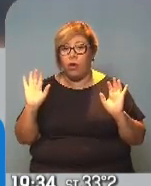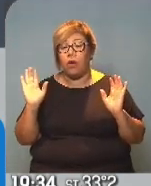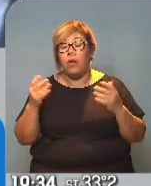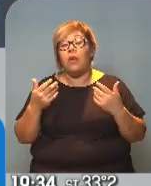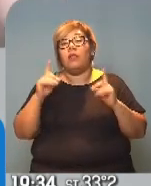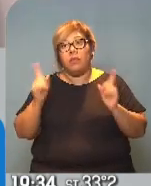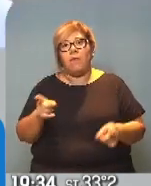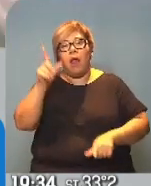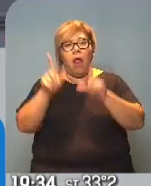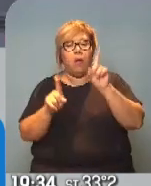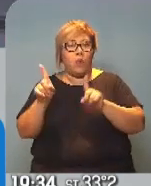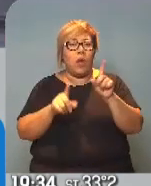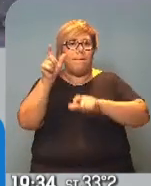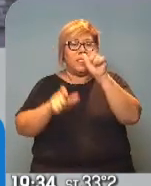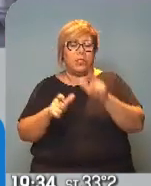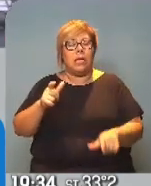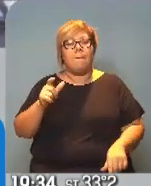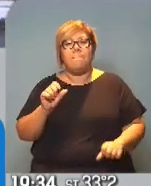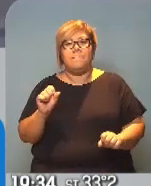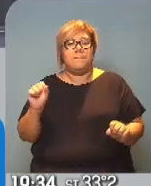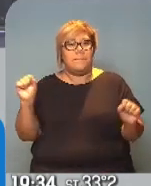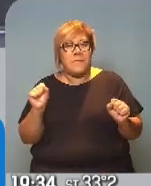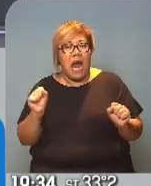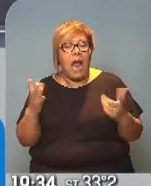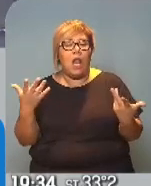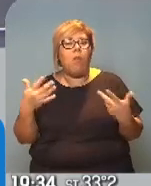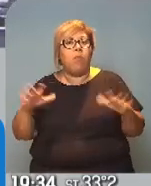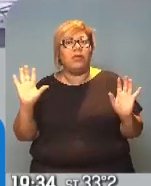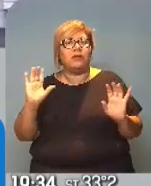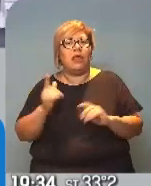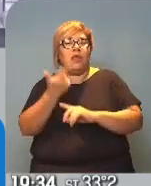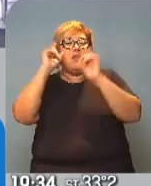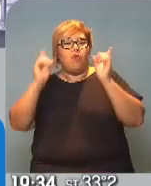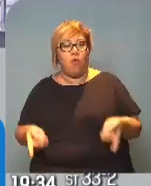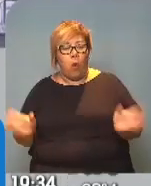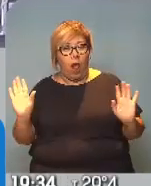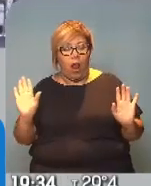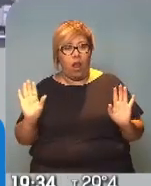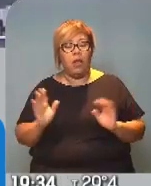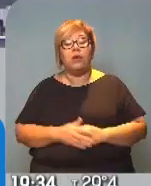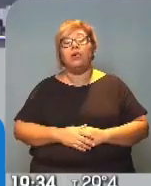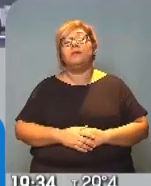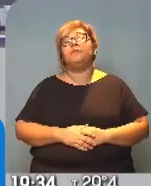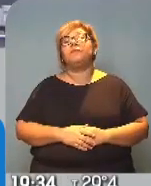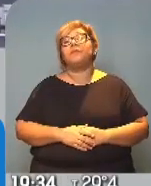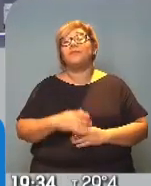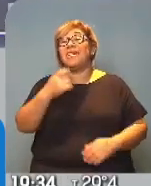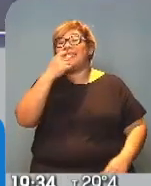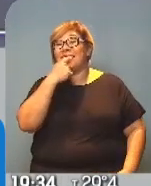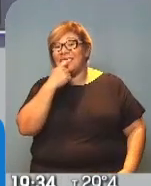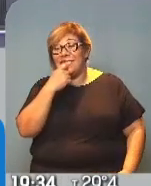No obstante, sería poco razonable que lo hicieran, porque estarían dando la razón a cualquier organismo internacional para que